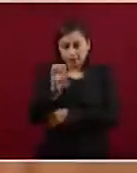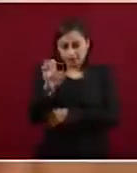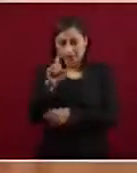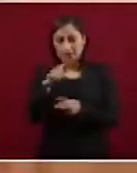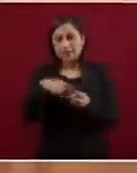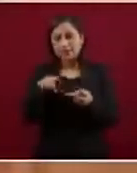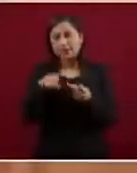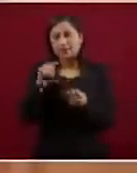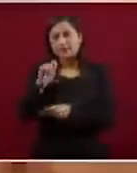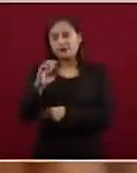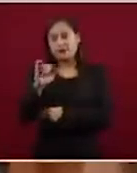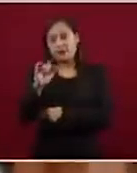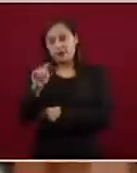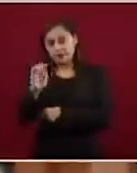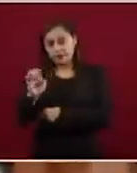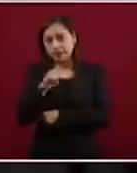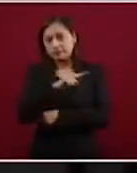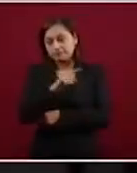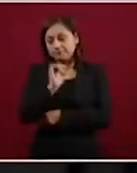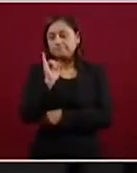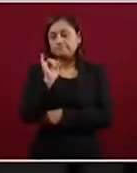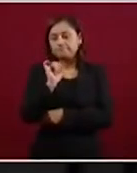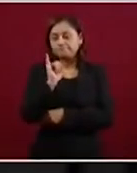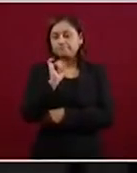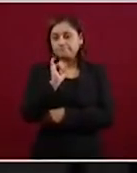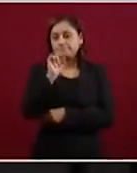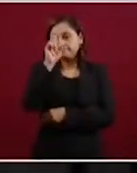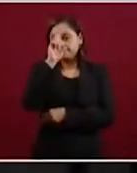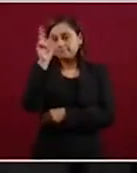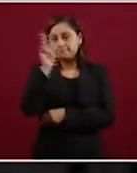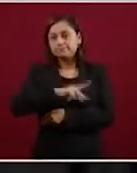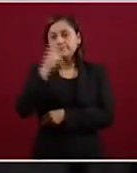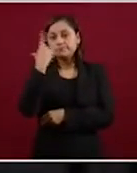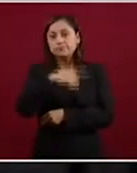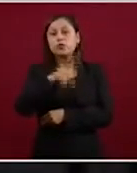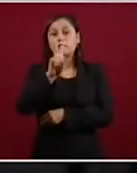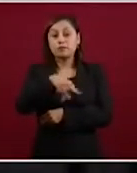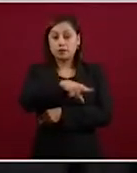más. Y en efecto, se perdieron 3 vidas,